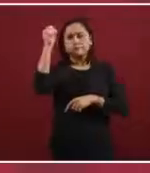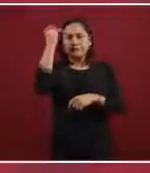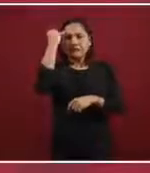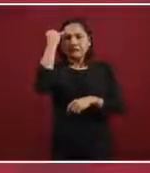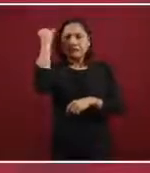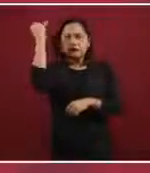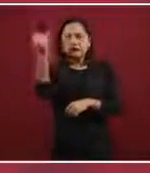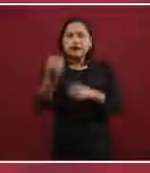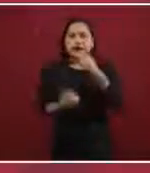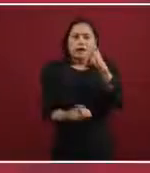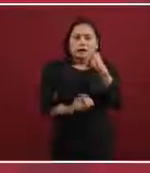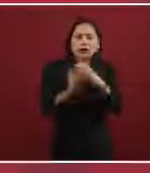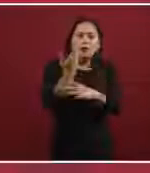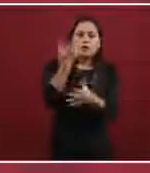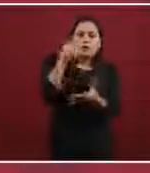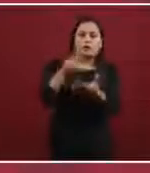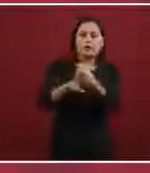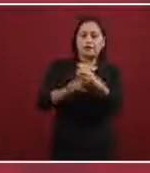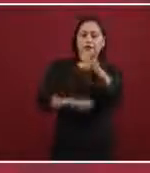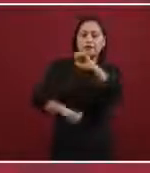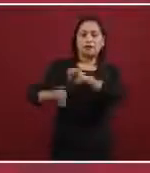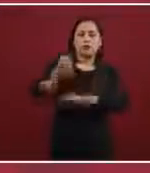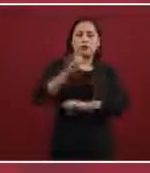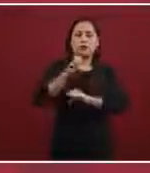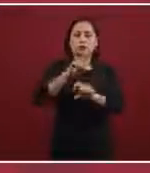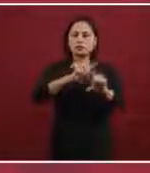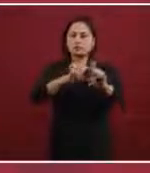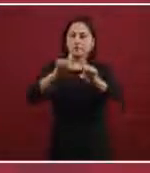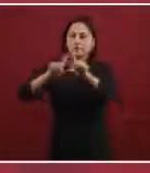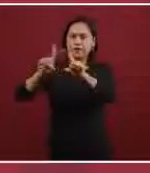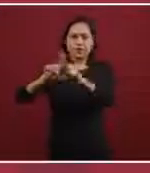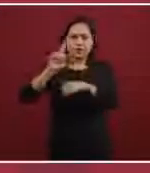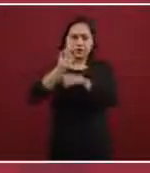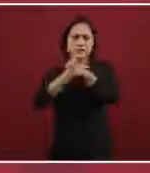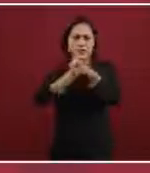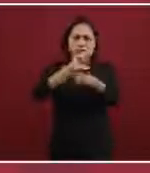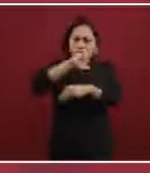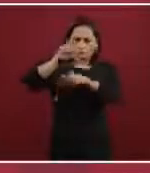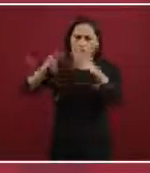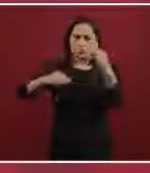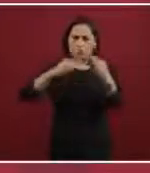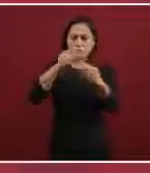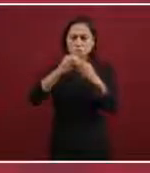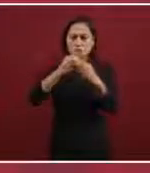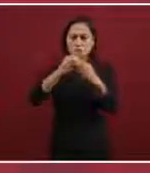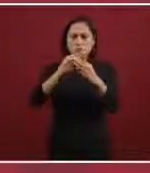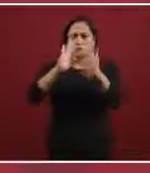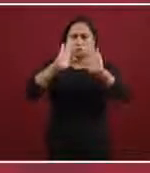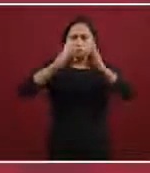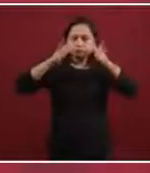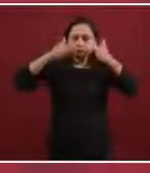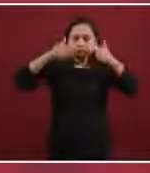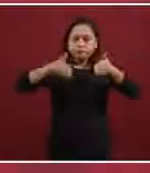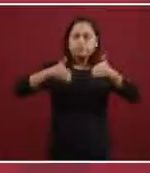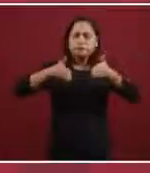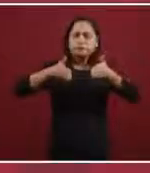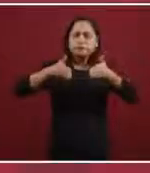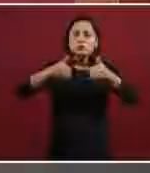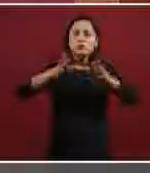los sectores empresariales del mundo muy orientada a este propósito